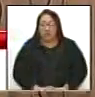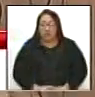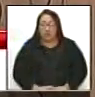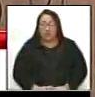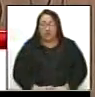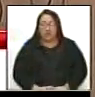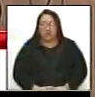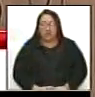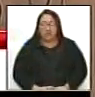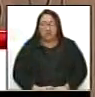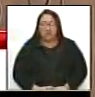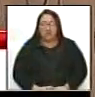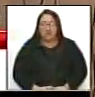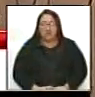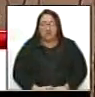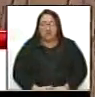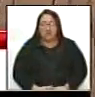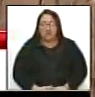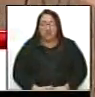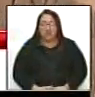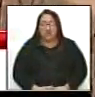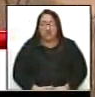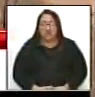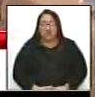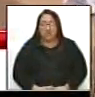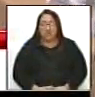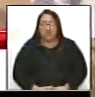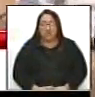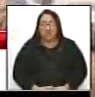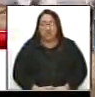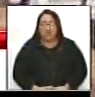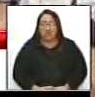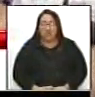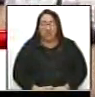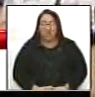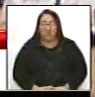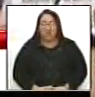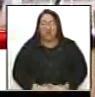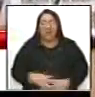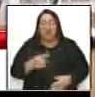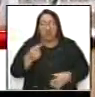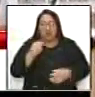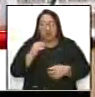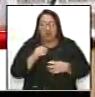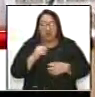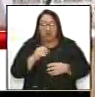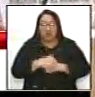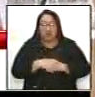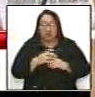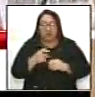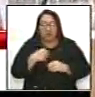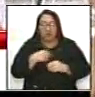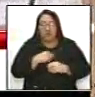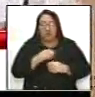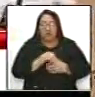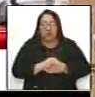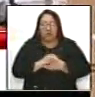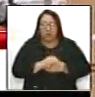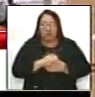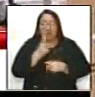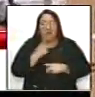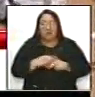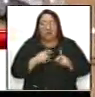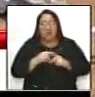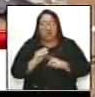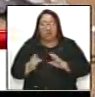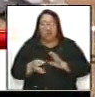Señor Presidente, totalmente de acuerdo con la exposición que ha hecho nuestro congresista Oliva. Sin embargo, debería agregarse